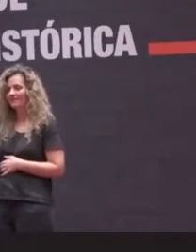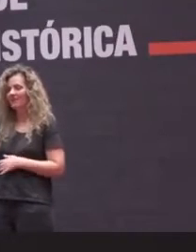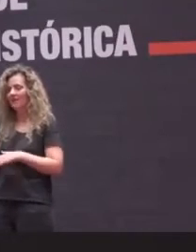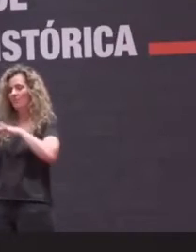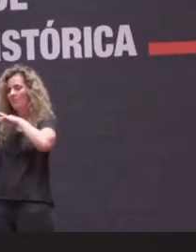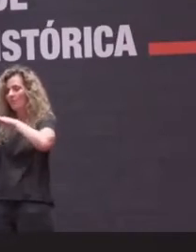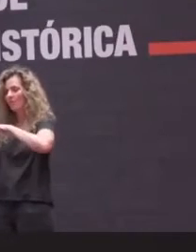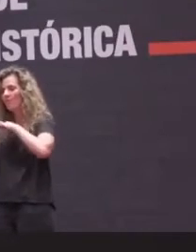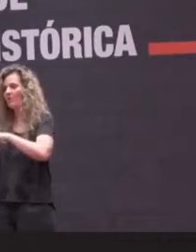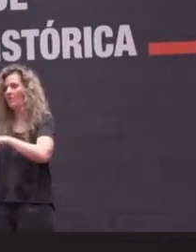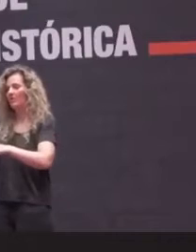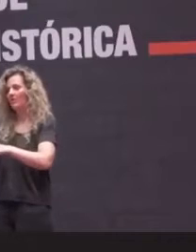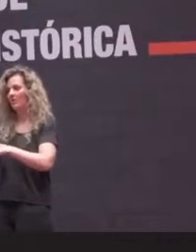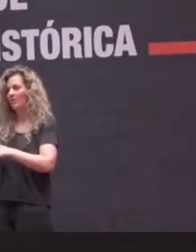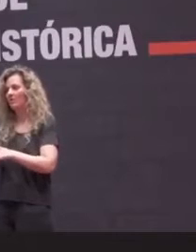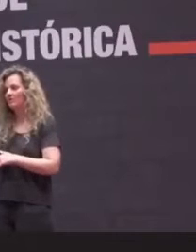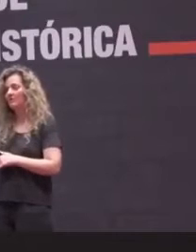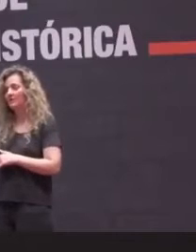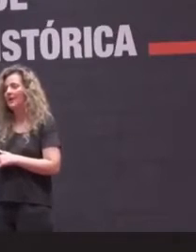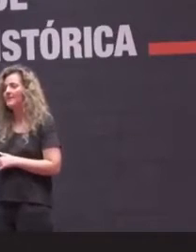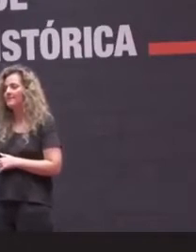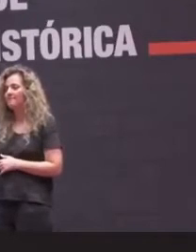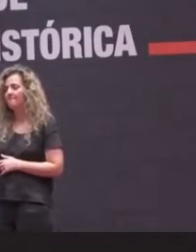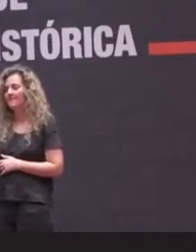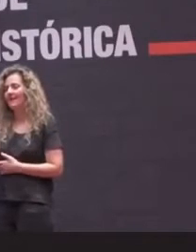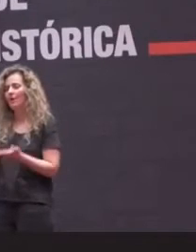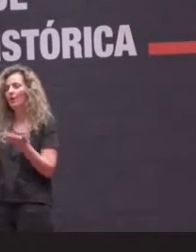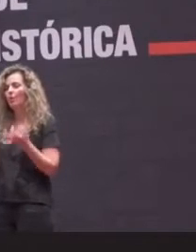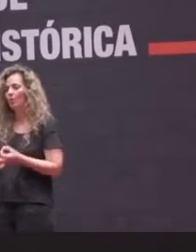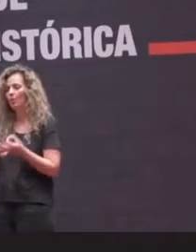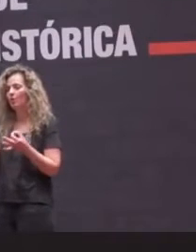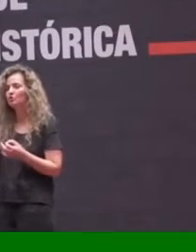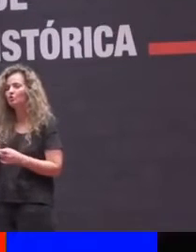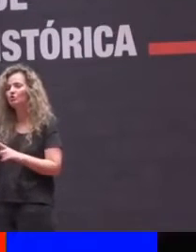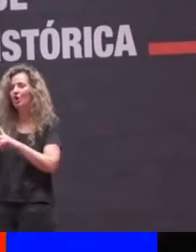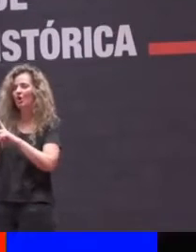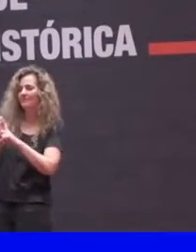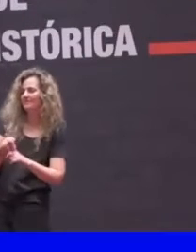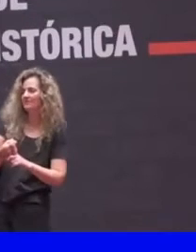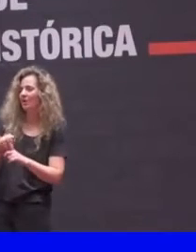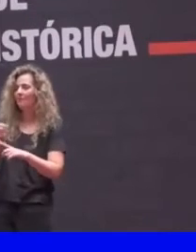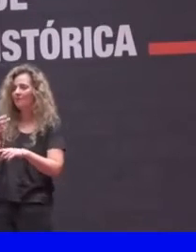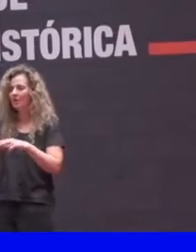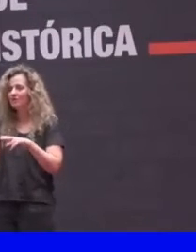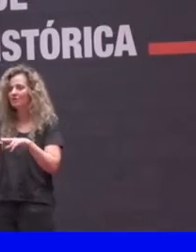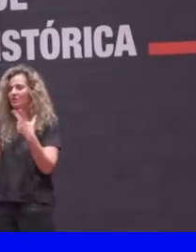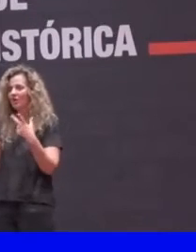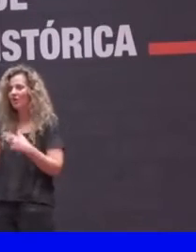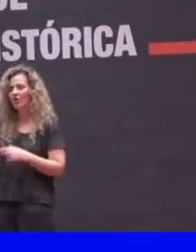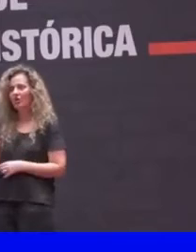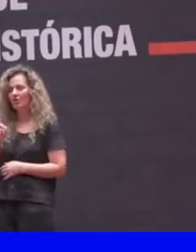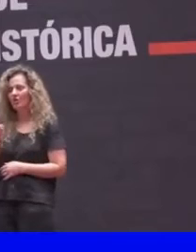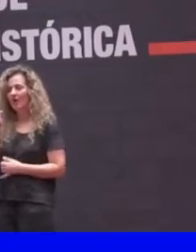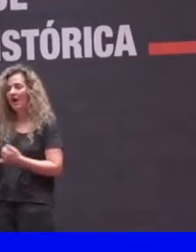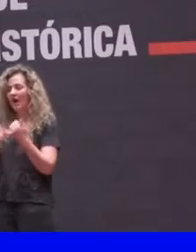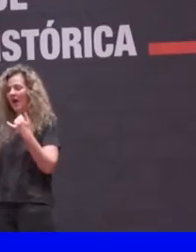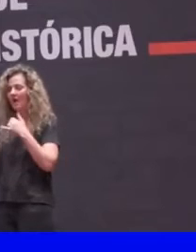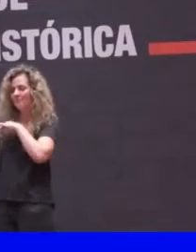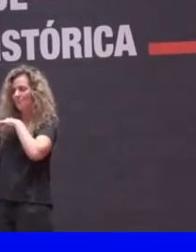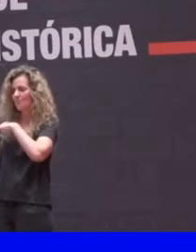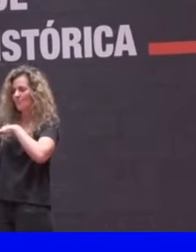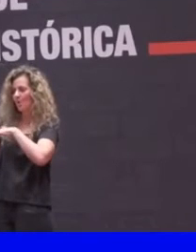e as demandas que houve, e teñen relevancia xurídica. Non é unha cuestión só de presión política ou presión social, é que acabaron tendo esas